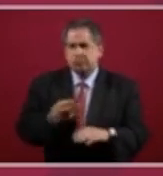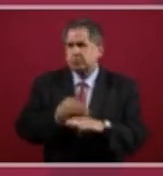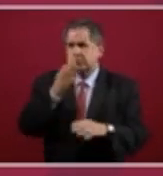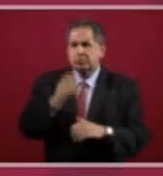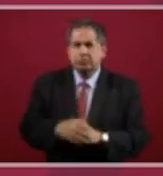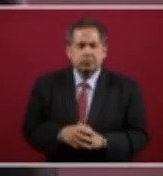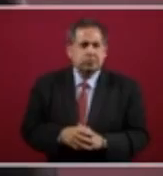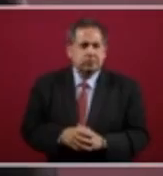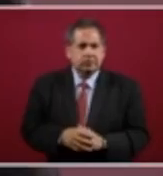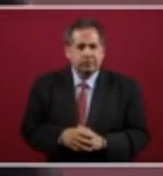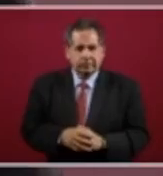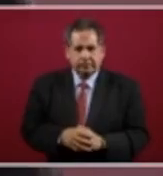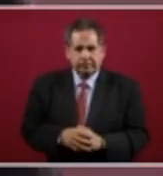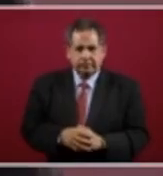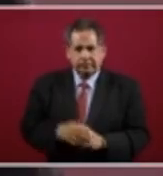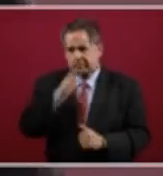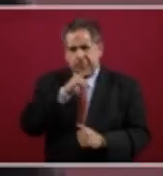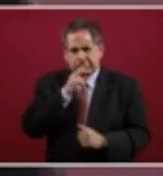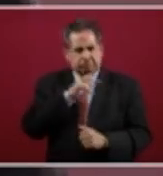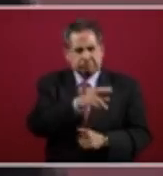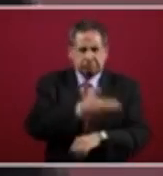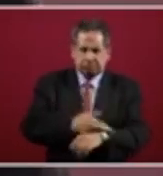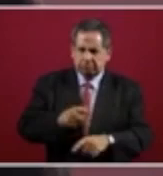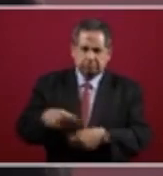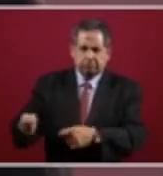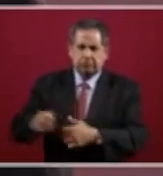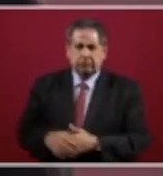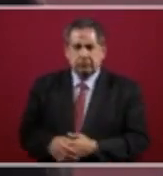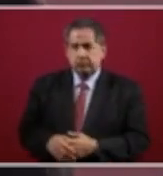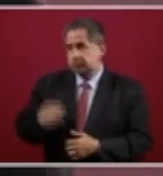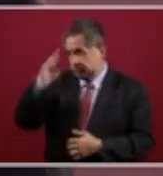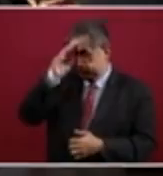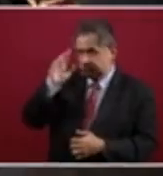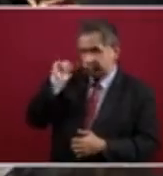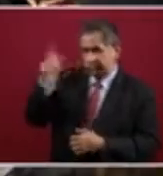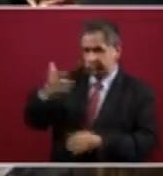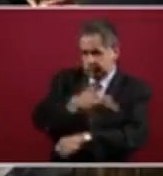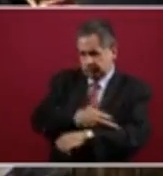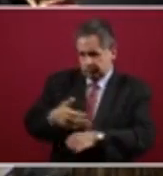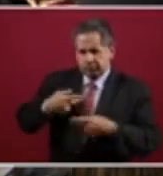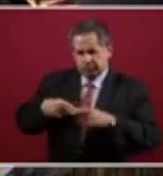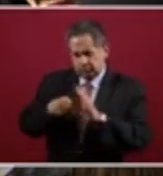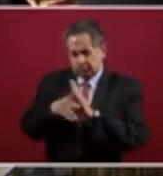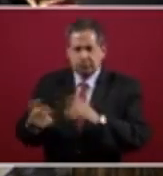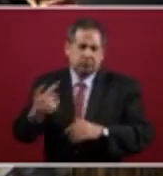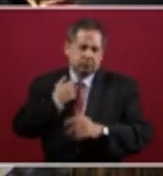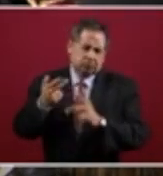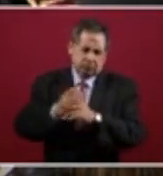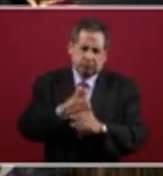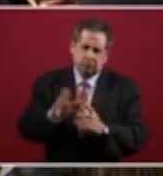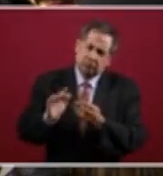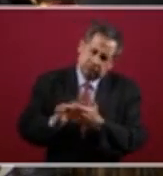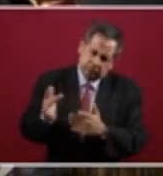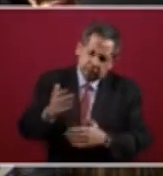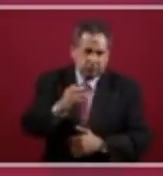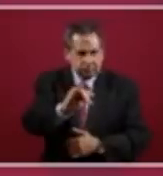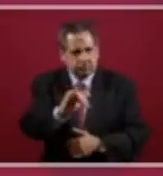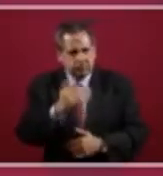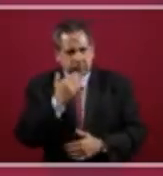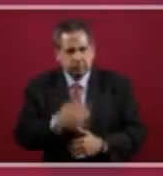muy rápido. ¿Se contempla entonces a las familias de los periodistas sí, asesinados? Sí. Muy bien.